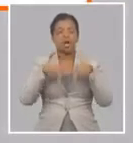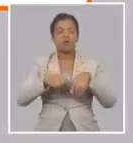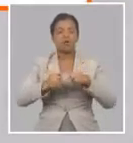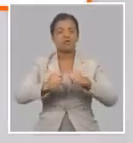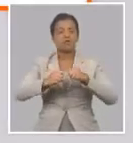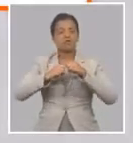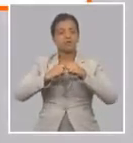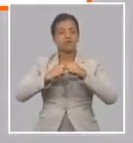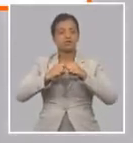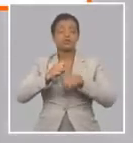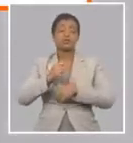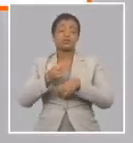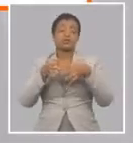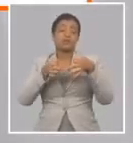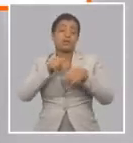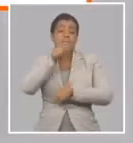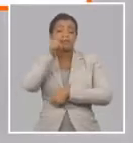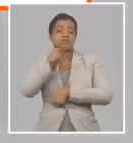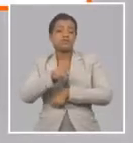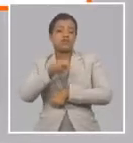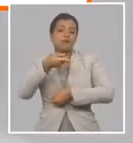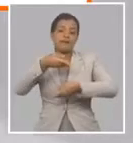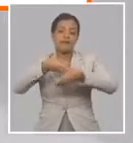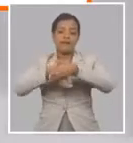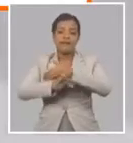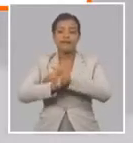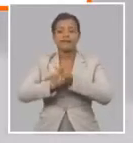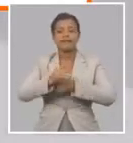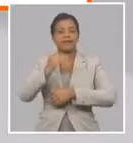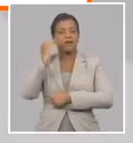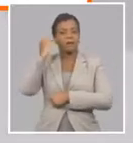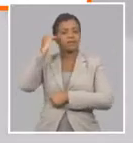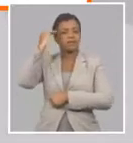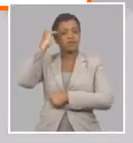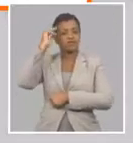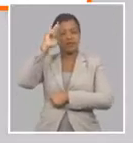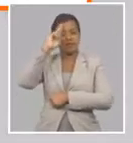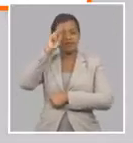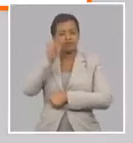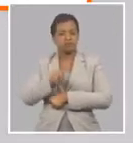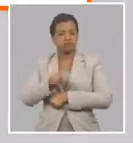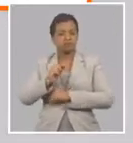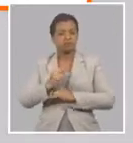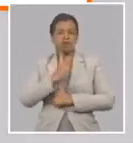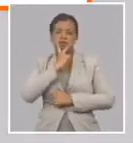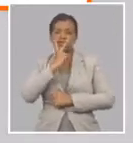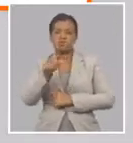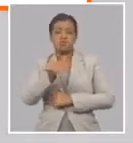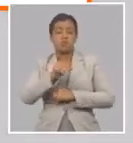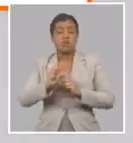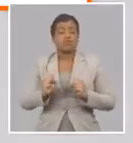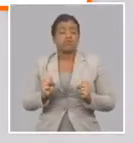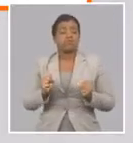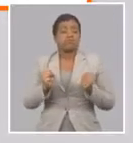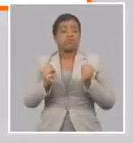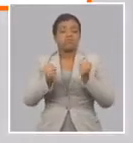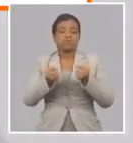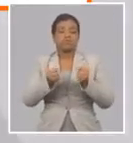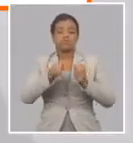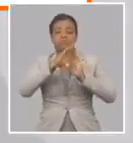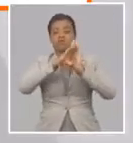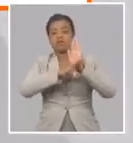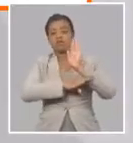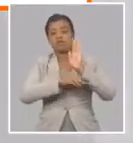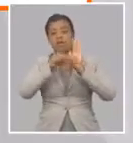vista de la presencia de personal la calificación de personal la capacitación y el endurecimiento por así decirlo de medidas que hoy